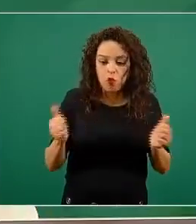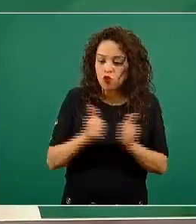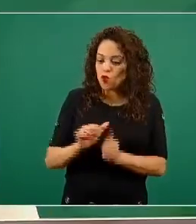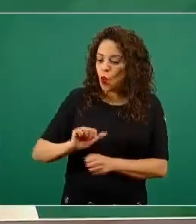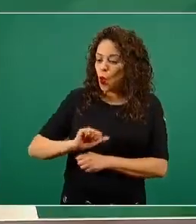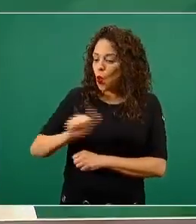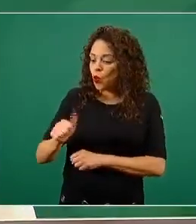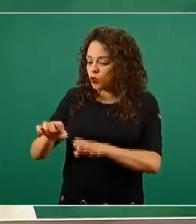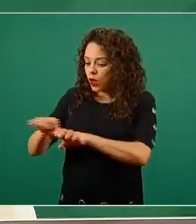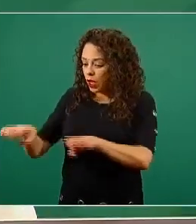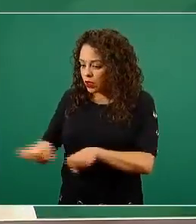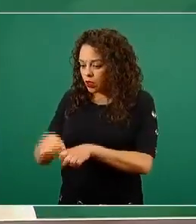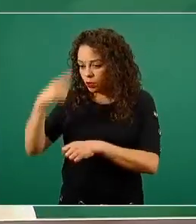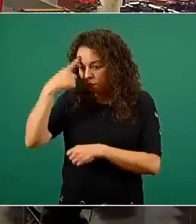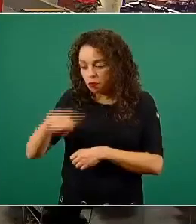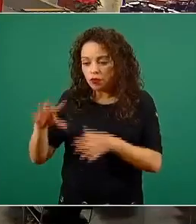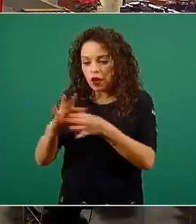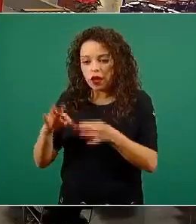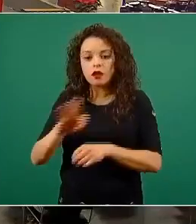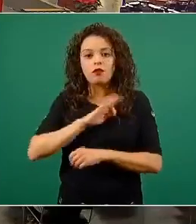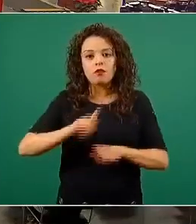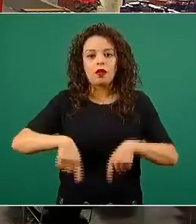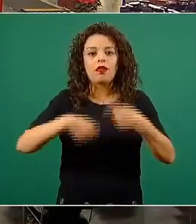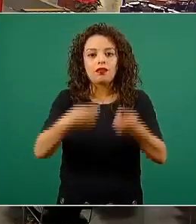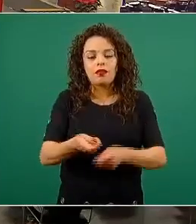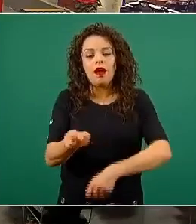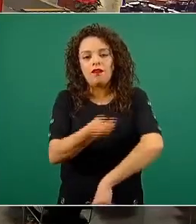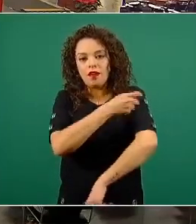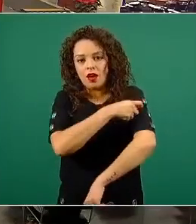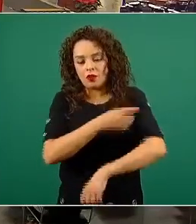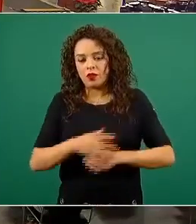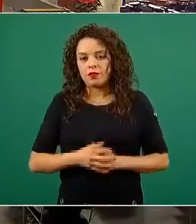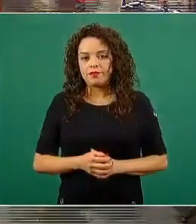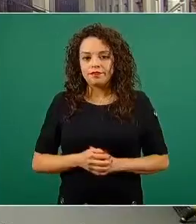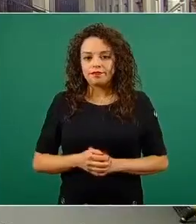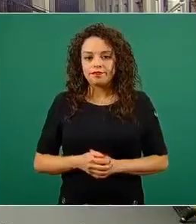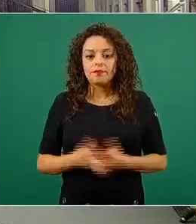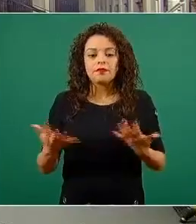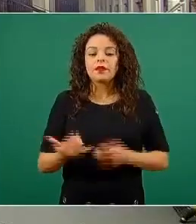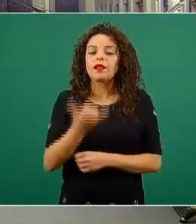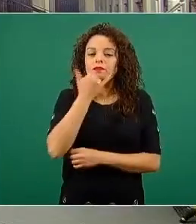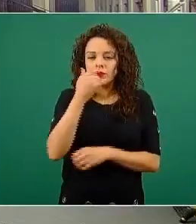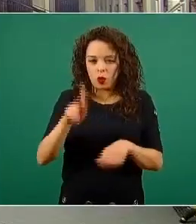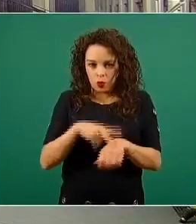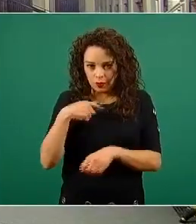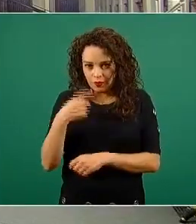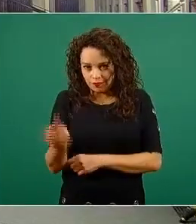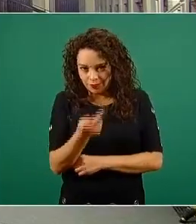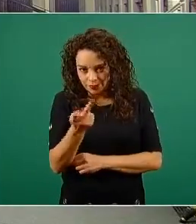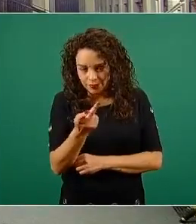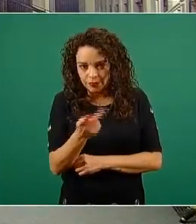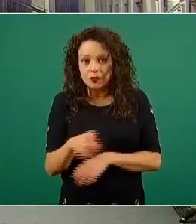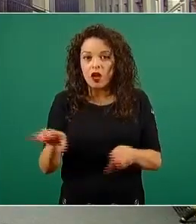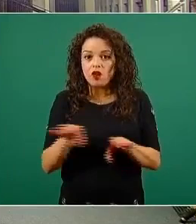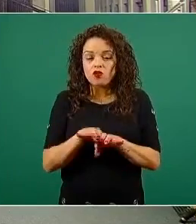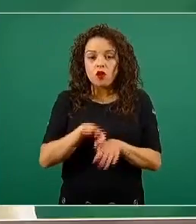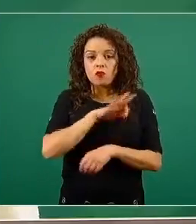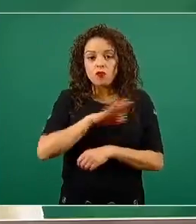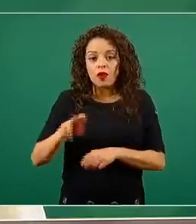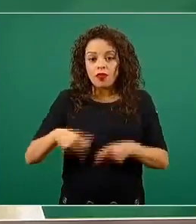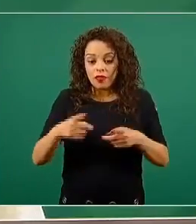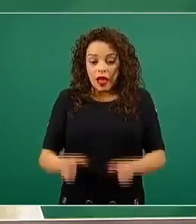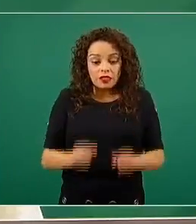la aplicación de las vacunas. Perdón, insistir, ¿cómo garantizar que no será un mecanismo electoral? No lo